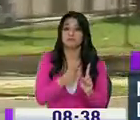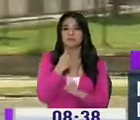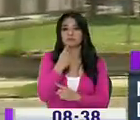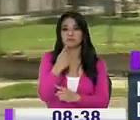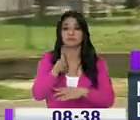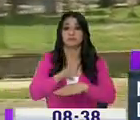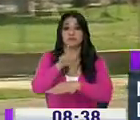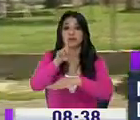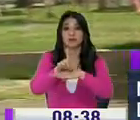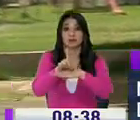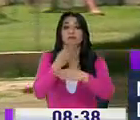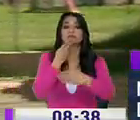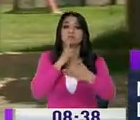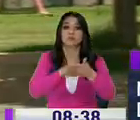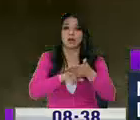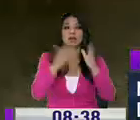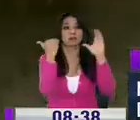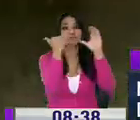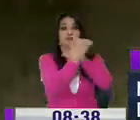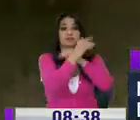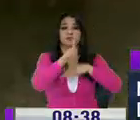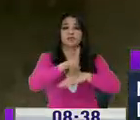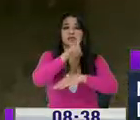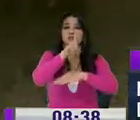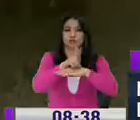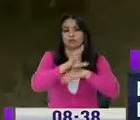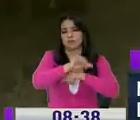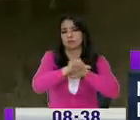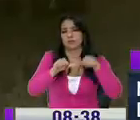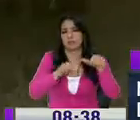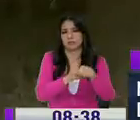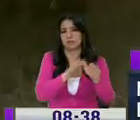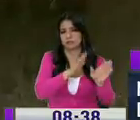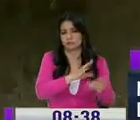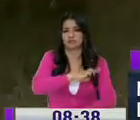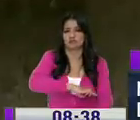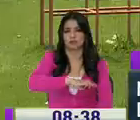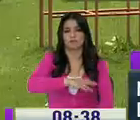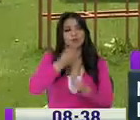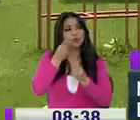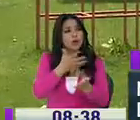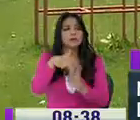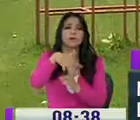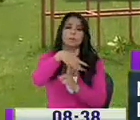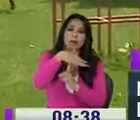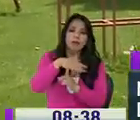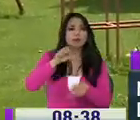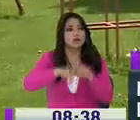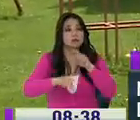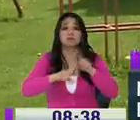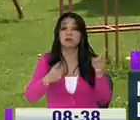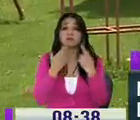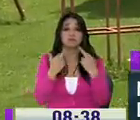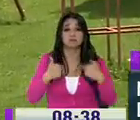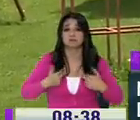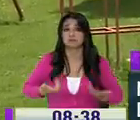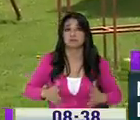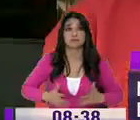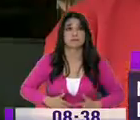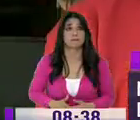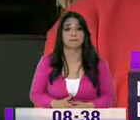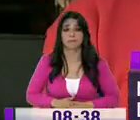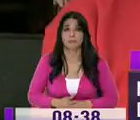directiva ha emitido varios descritos a la dirección son al respectiva comentando el deterioro del parque pero no ha recibido respuesta alguna